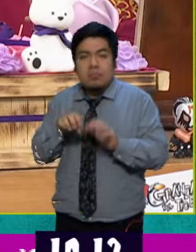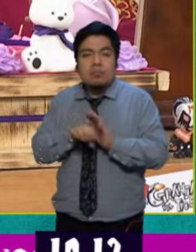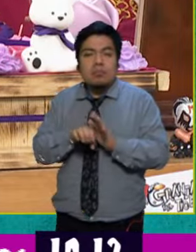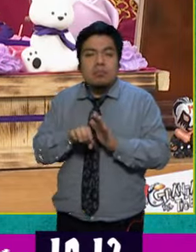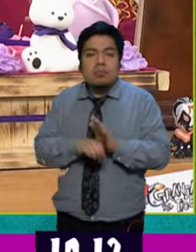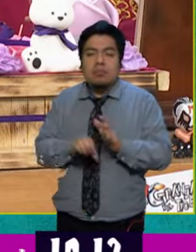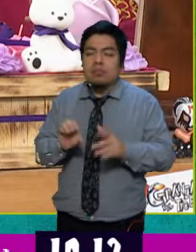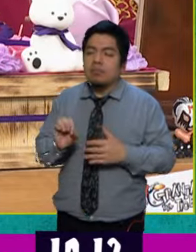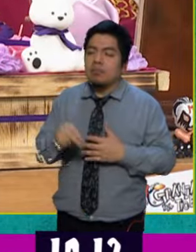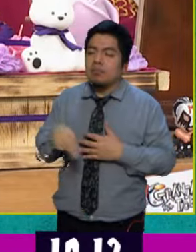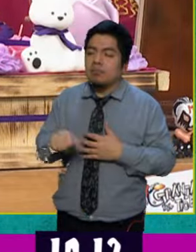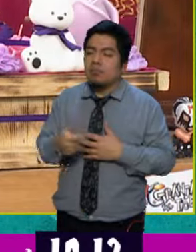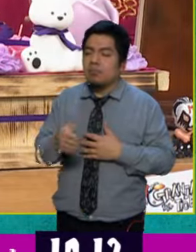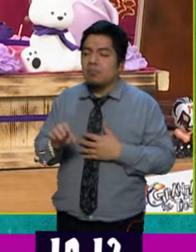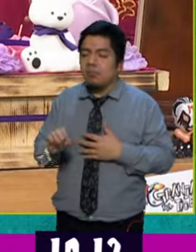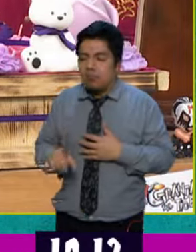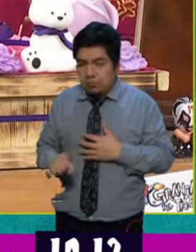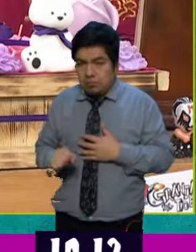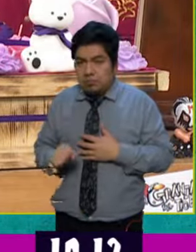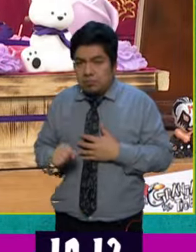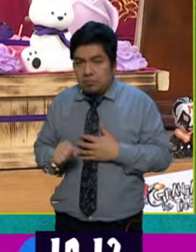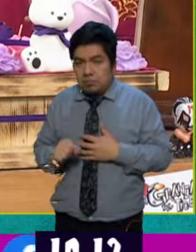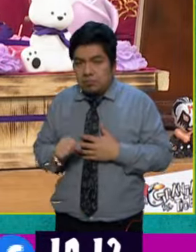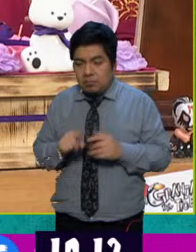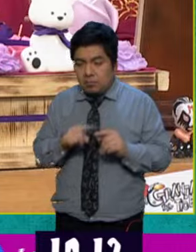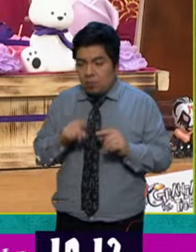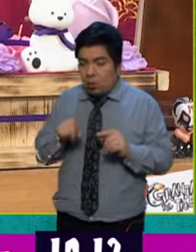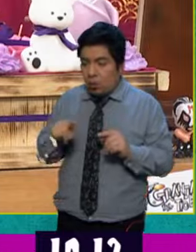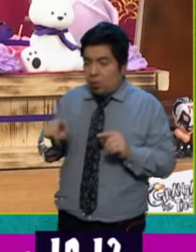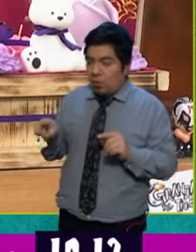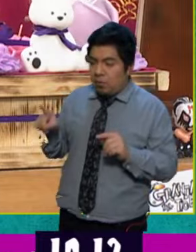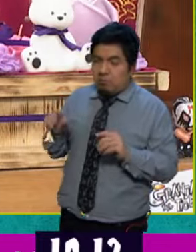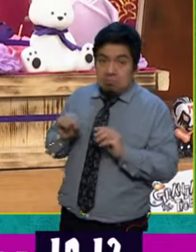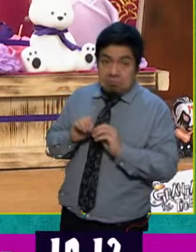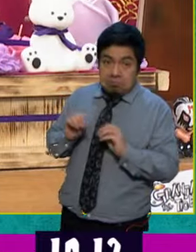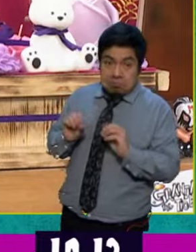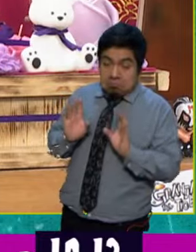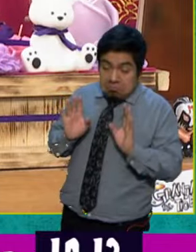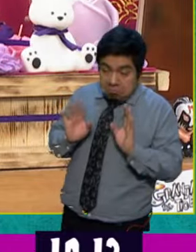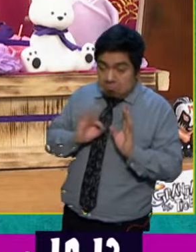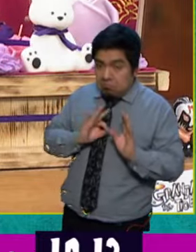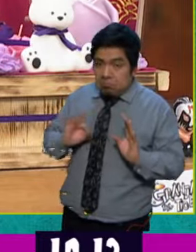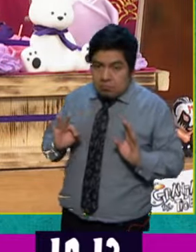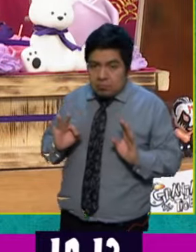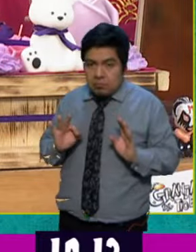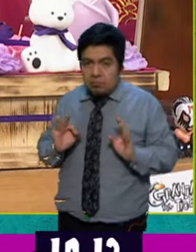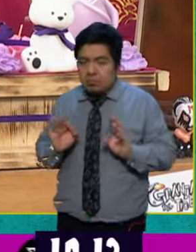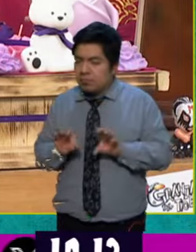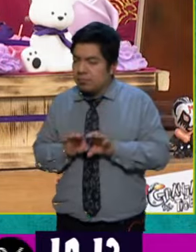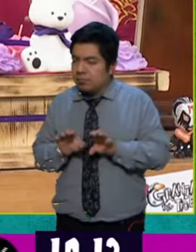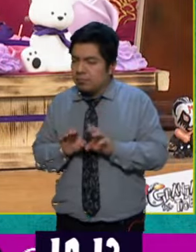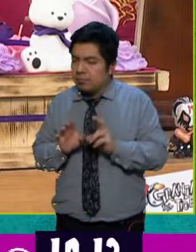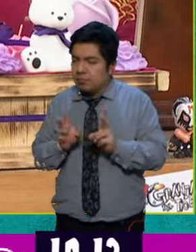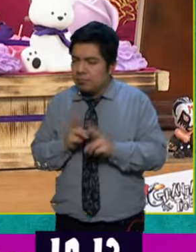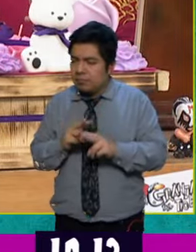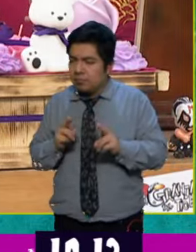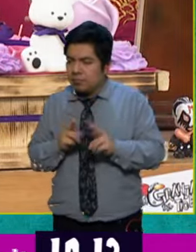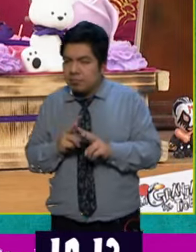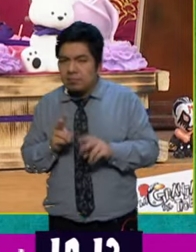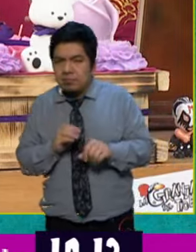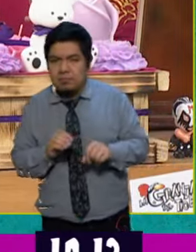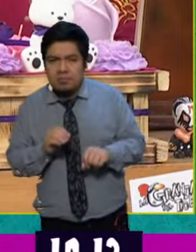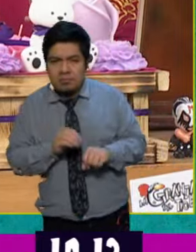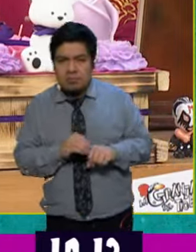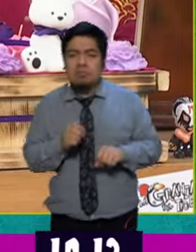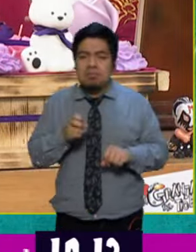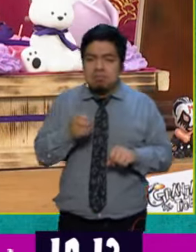querido Rafita, de estos buñuelos. Yo también, sí, también. De viento se llama. Sí, entonces